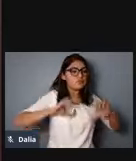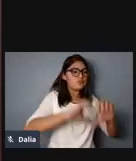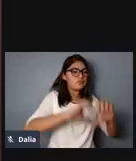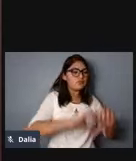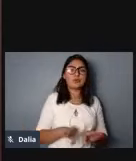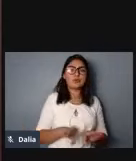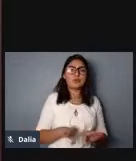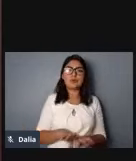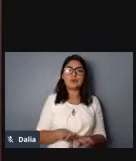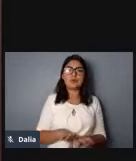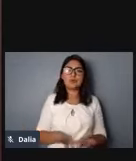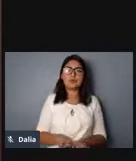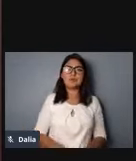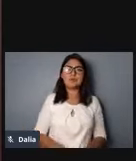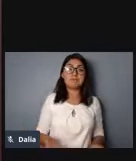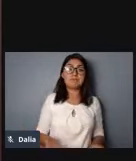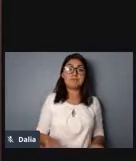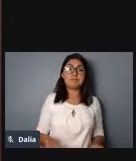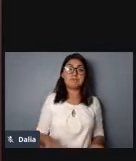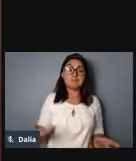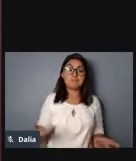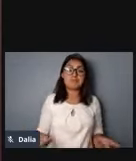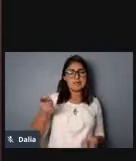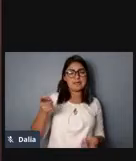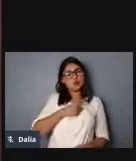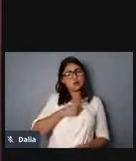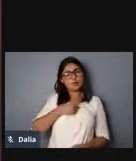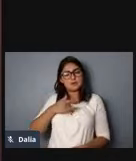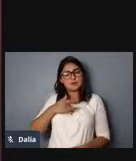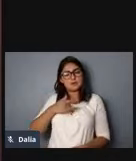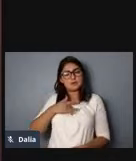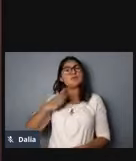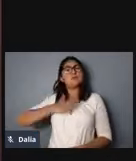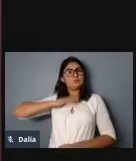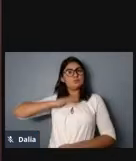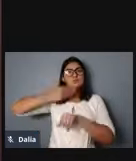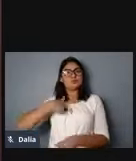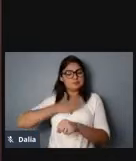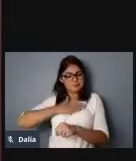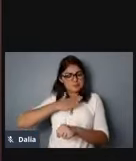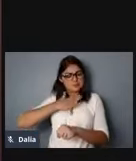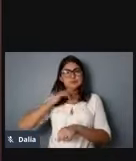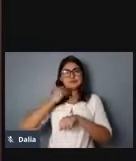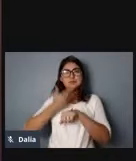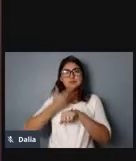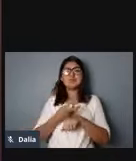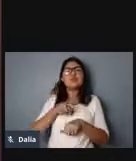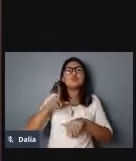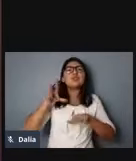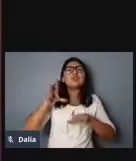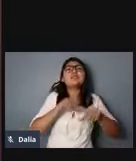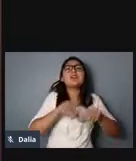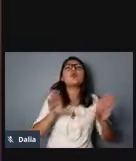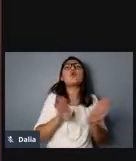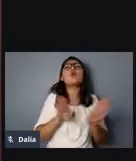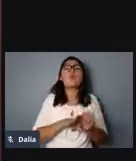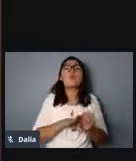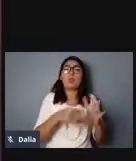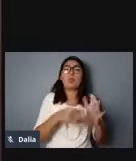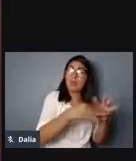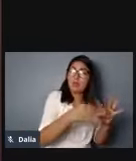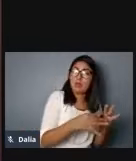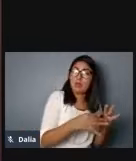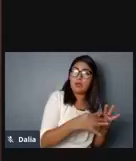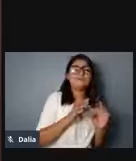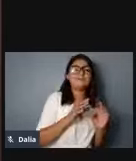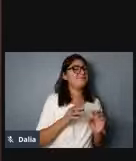con el ejemplo, como siempre, ¿no? Si nosotras y nosotros les decimos que